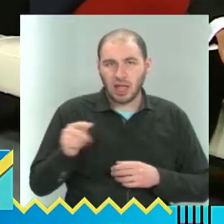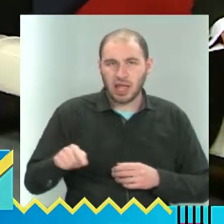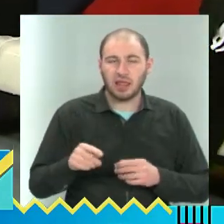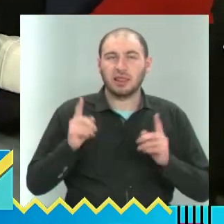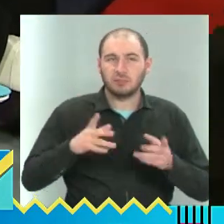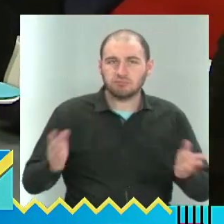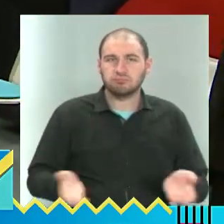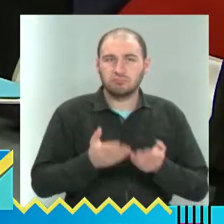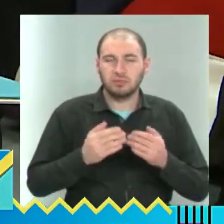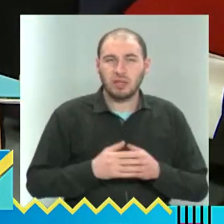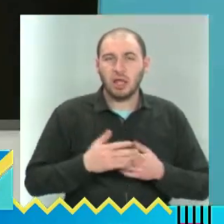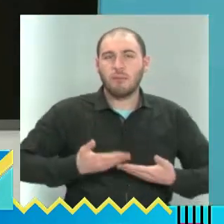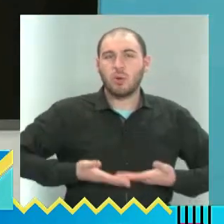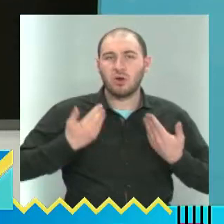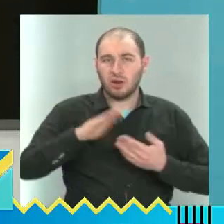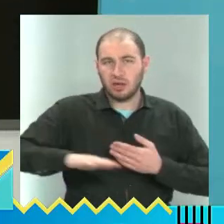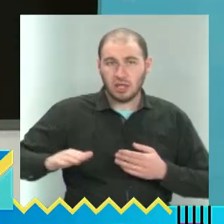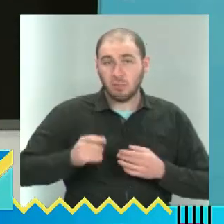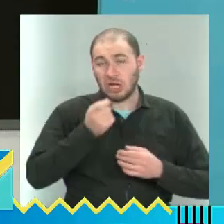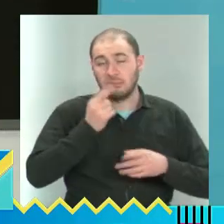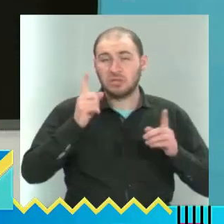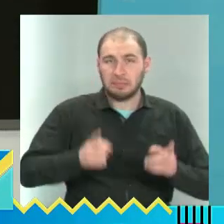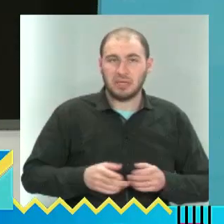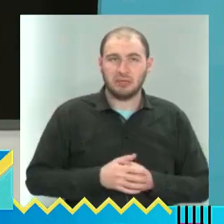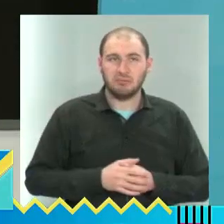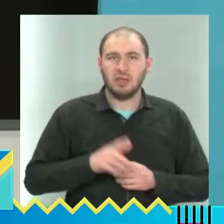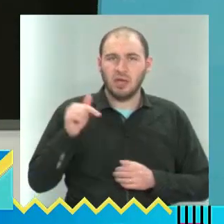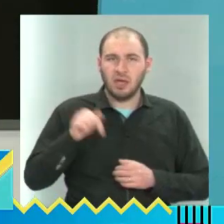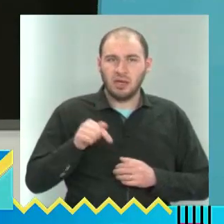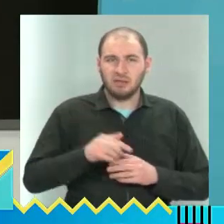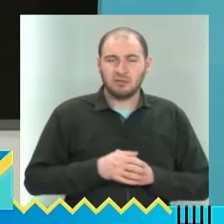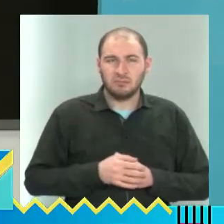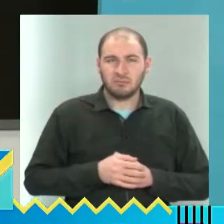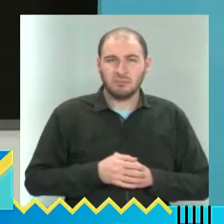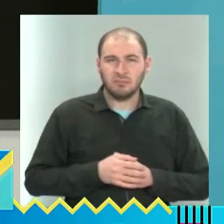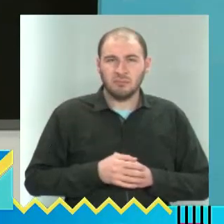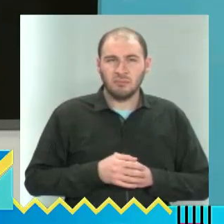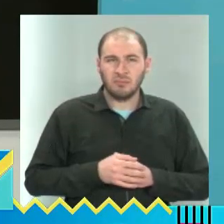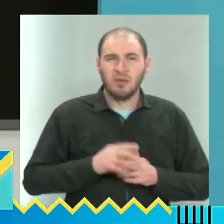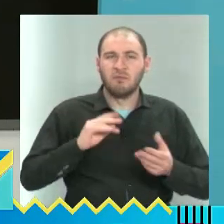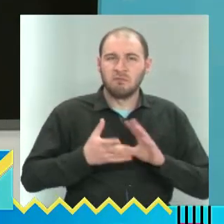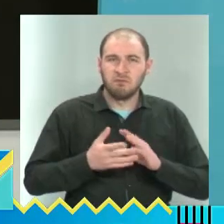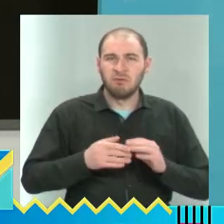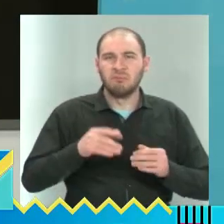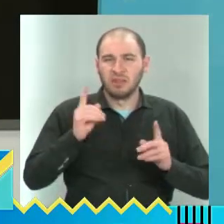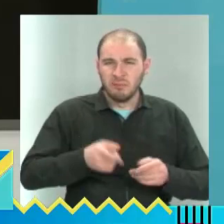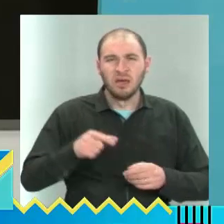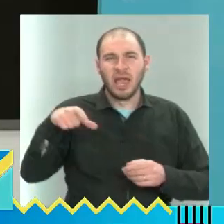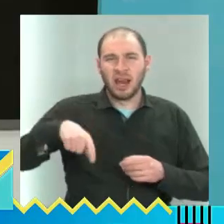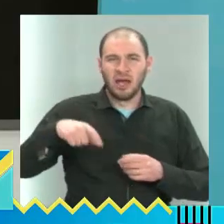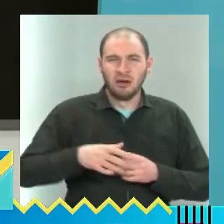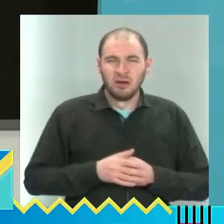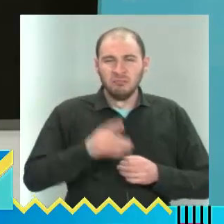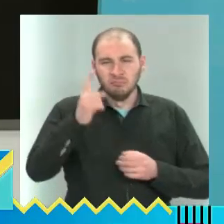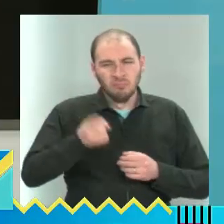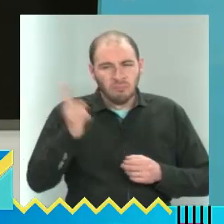se promoviere la pornografía infantil, por ejemplo, también es otra de los tipos de explotación. Cuando se fuerza a